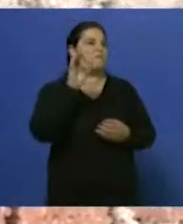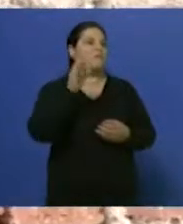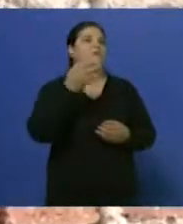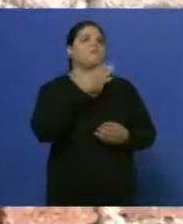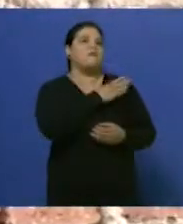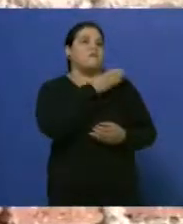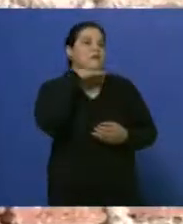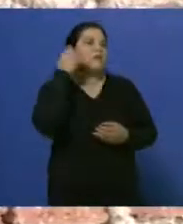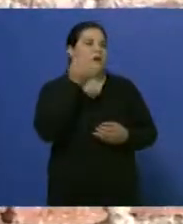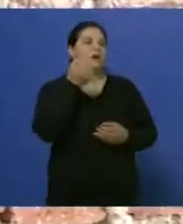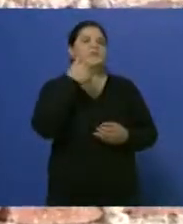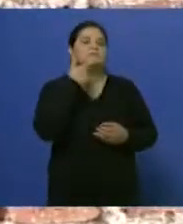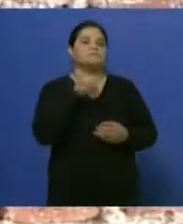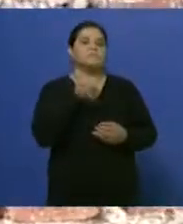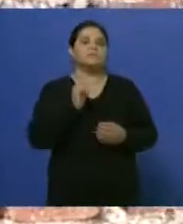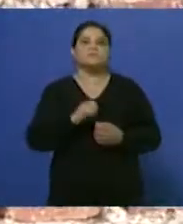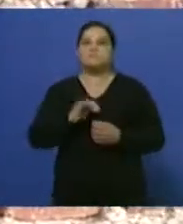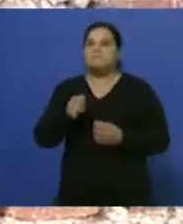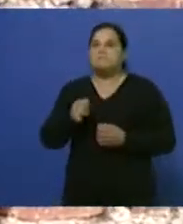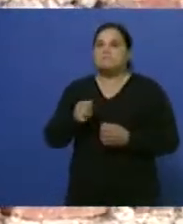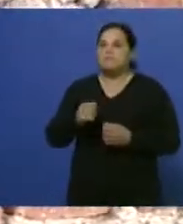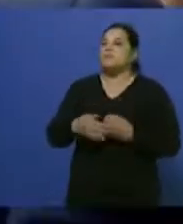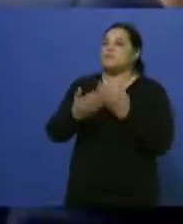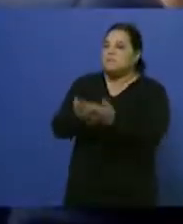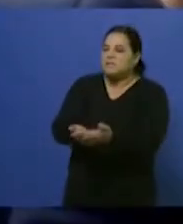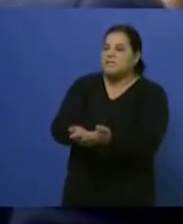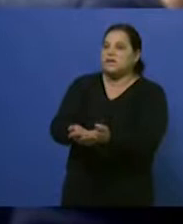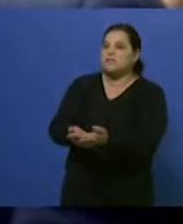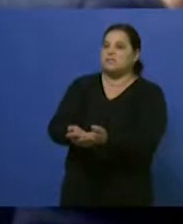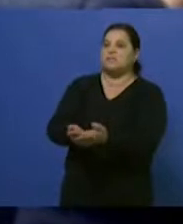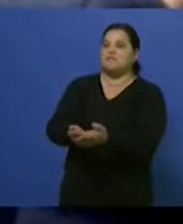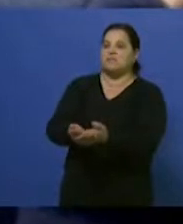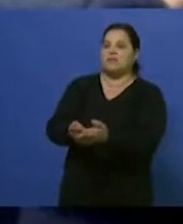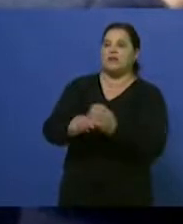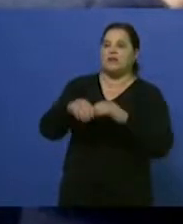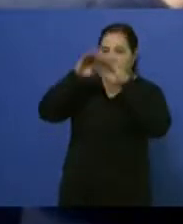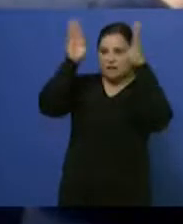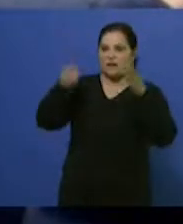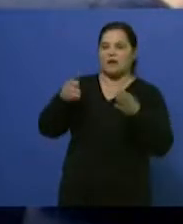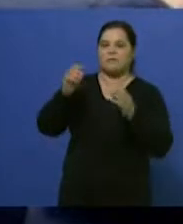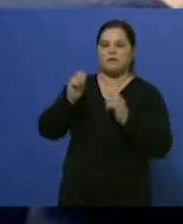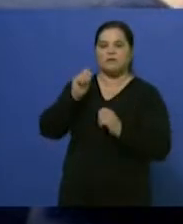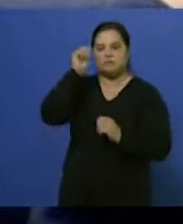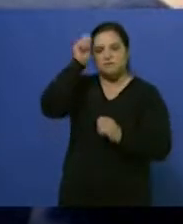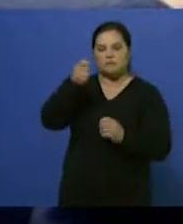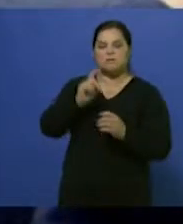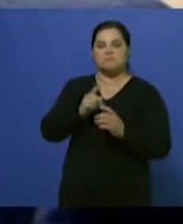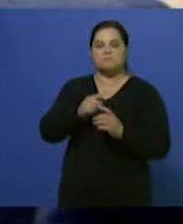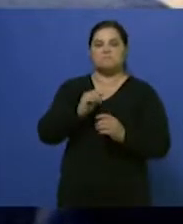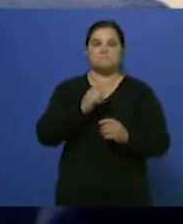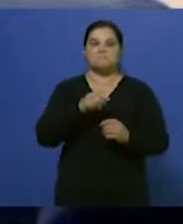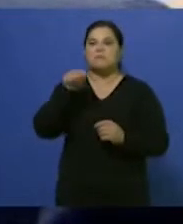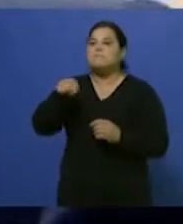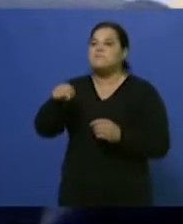la presentación fue ante el Juzgado Federal de Villa María, del doctor Roque Rebac. Ahí, Daniel, das a conocer cómo se ha conformado tu